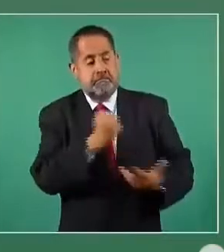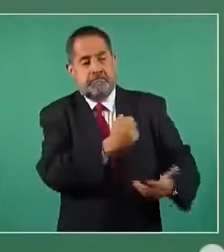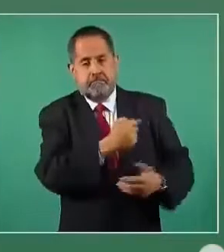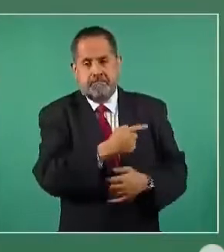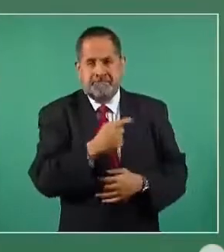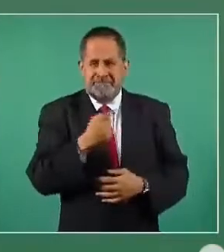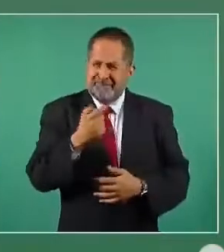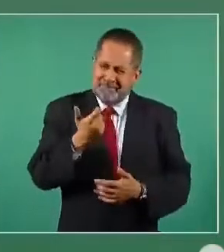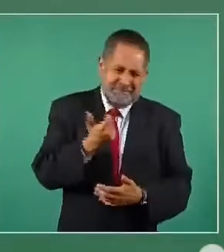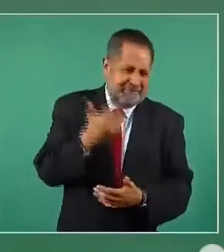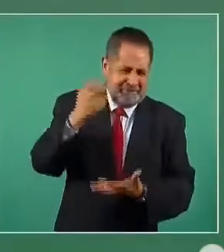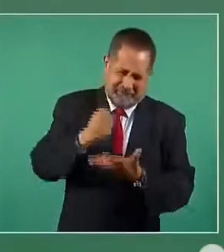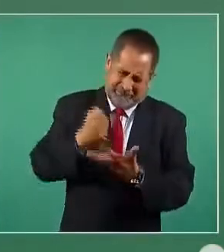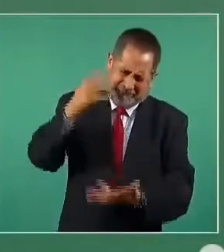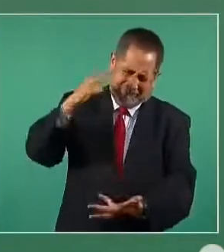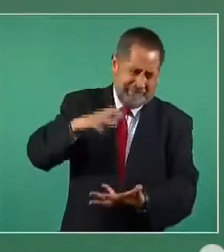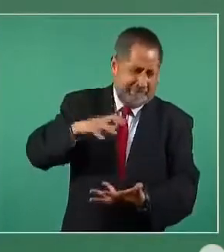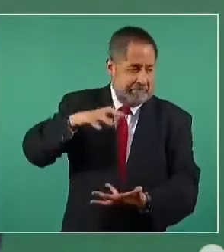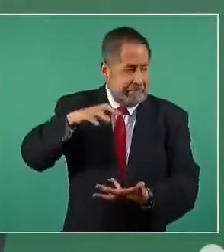carísimo,